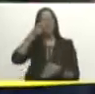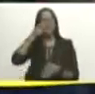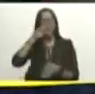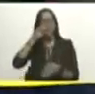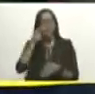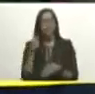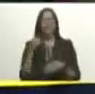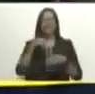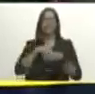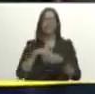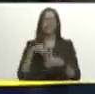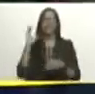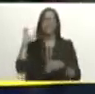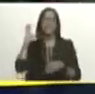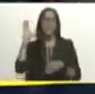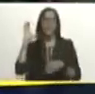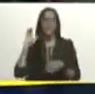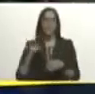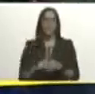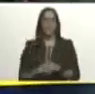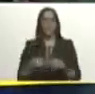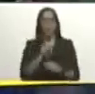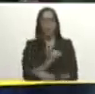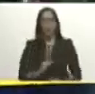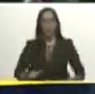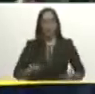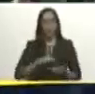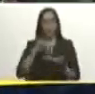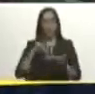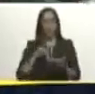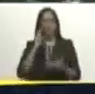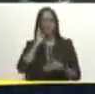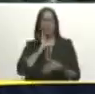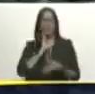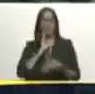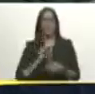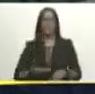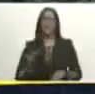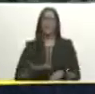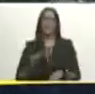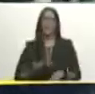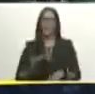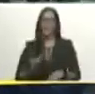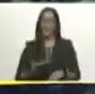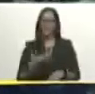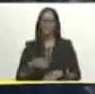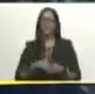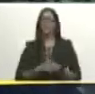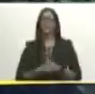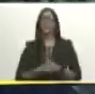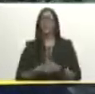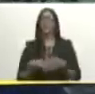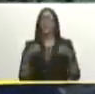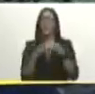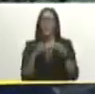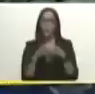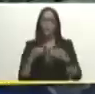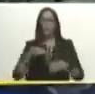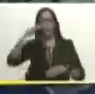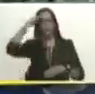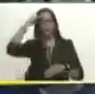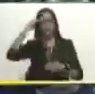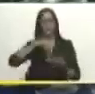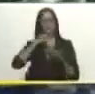interna del país. La Guardia Nacional Bolivariana, importante componente de la Fuerza Armada Nacional Bolivariana, es un